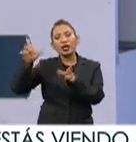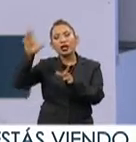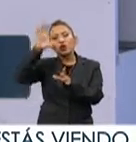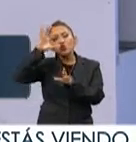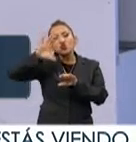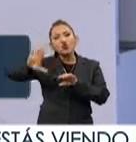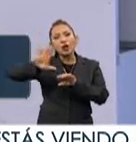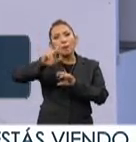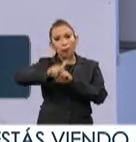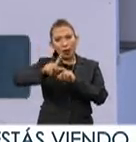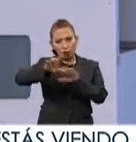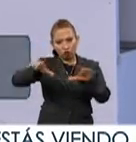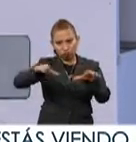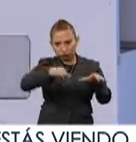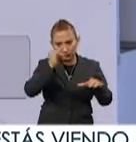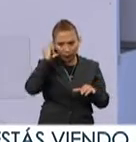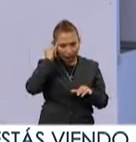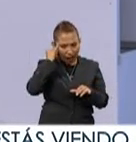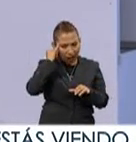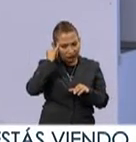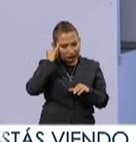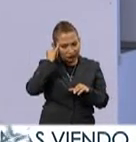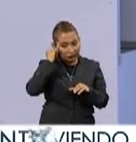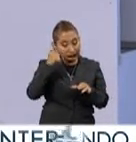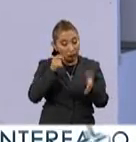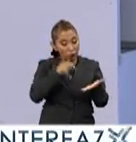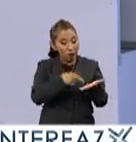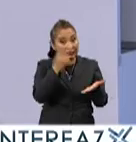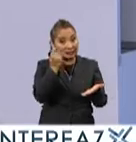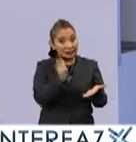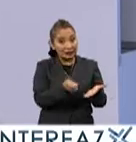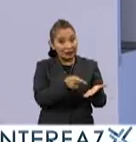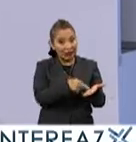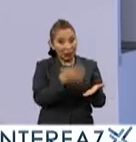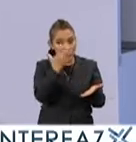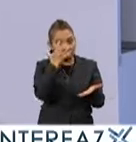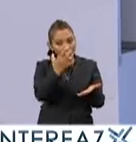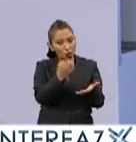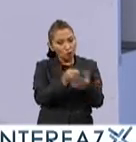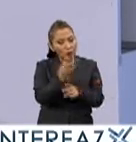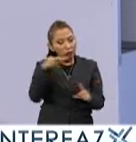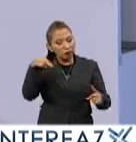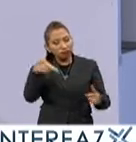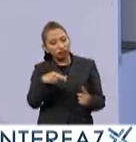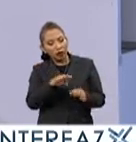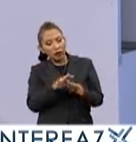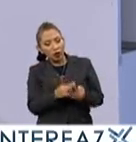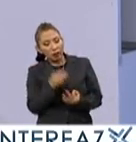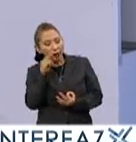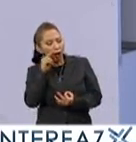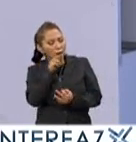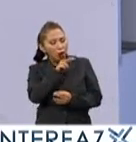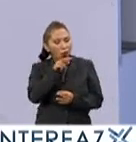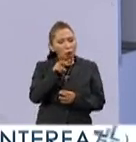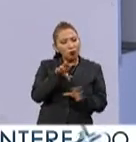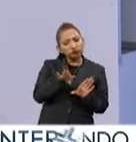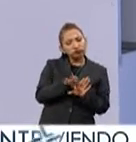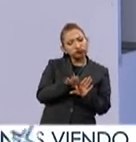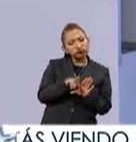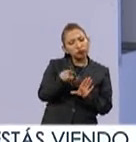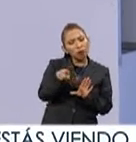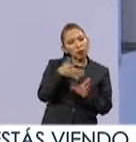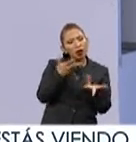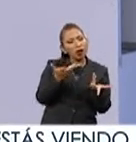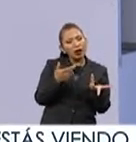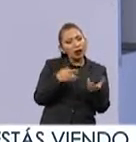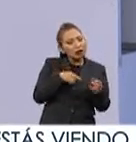mexicano, se da de manera muy seria un nuevo enfoque como hacia cómo